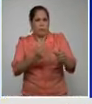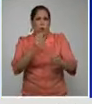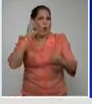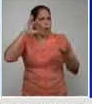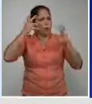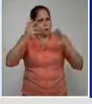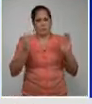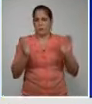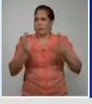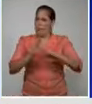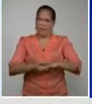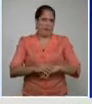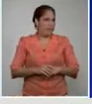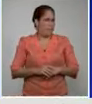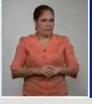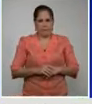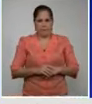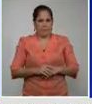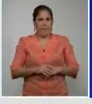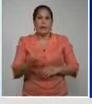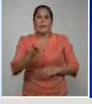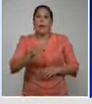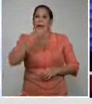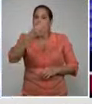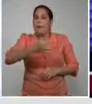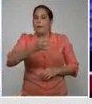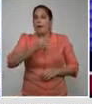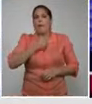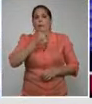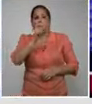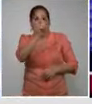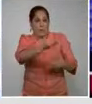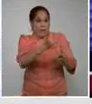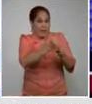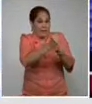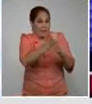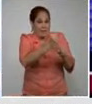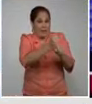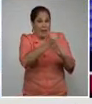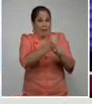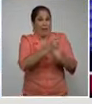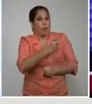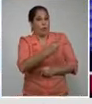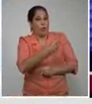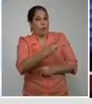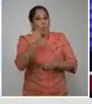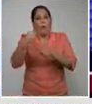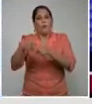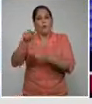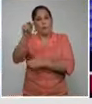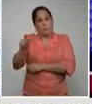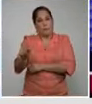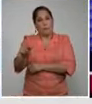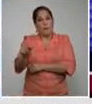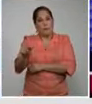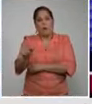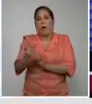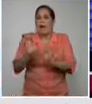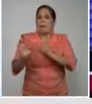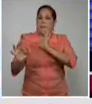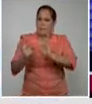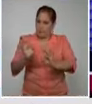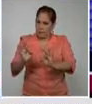confusión. Igual que te decía que hay muchas personas trabajando de frente a los voluntarios, hay muchas personas detrás asegurando que